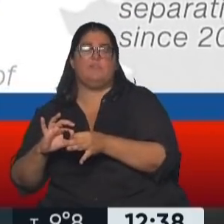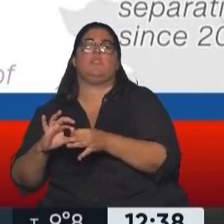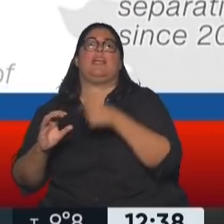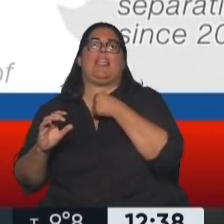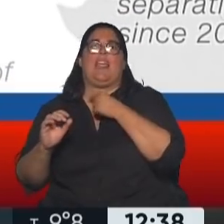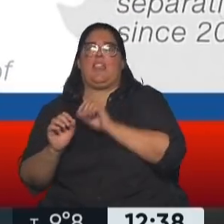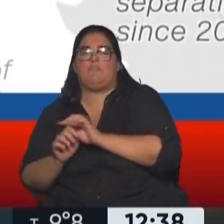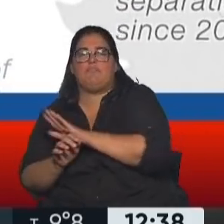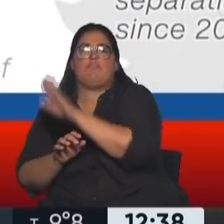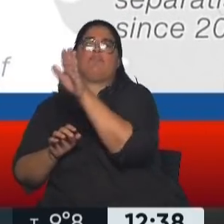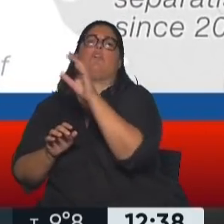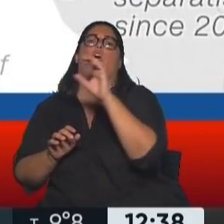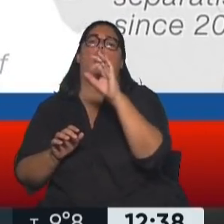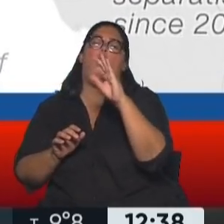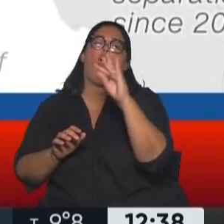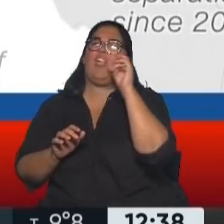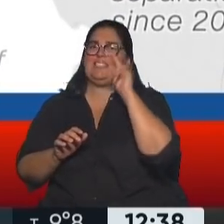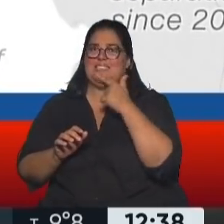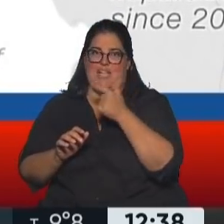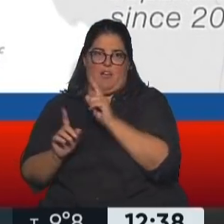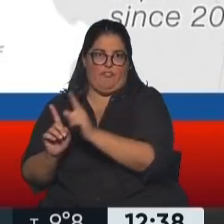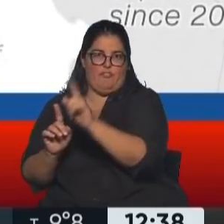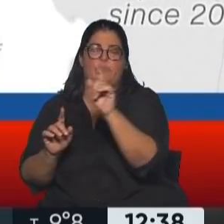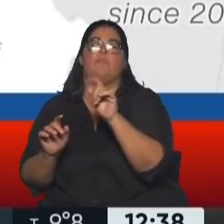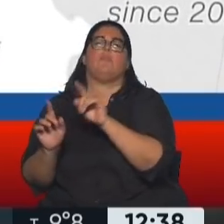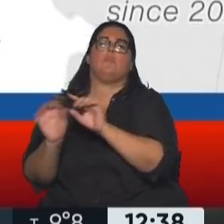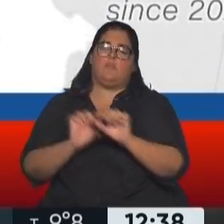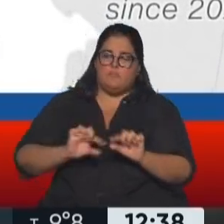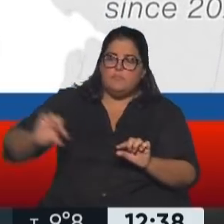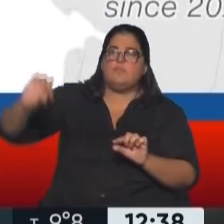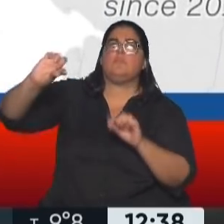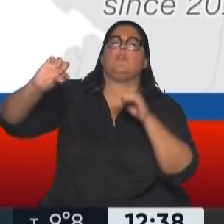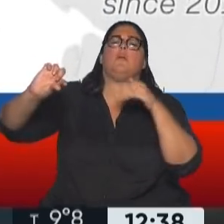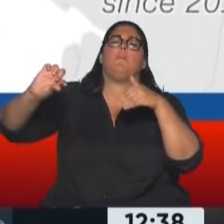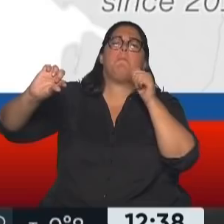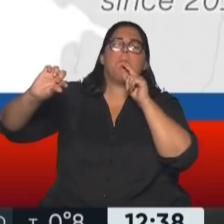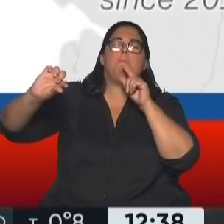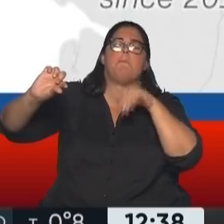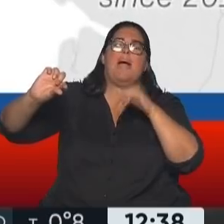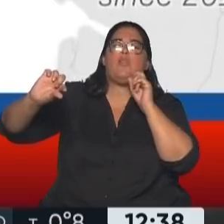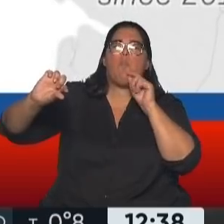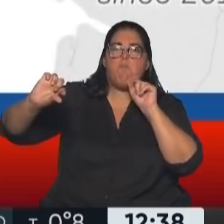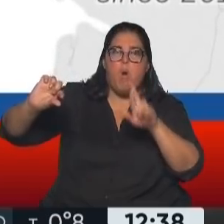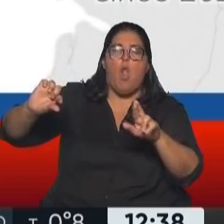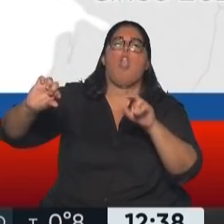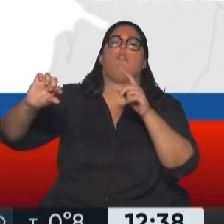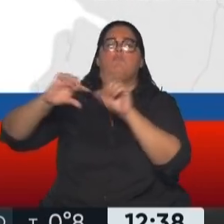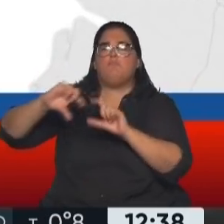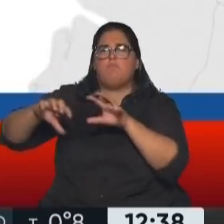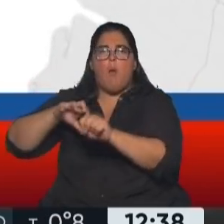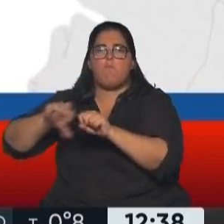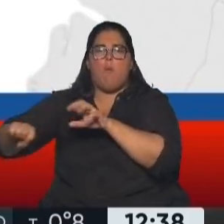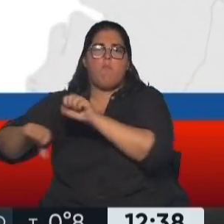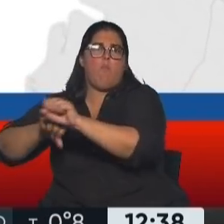hasta Odessa. En esa línea tomaron Melitopol y Gerson, la única ciudad importante que controlan hasta el momento,